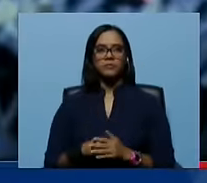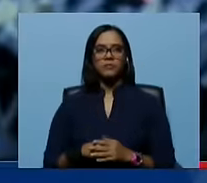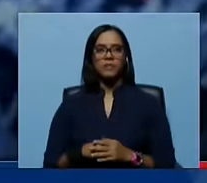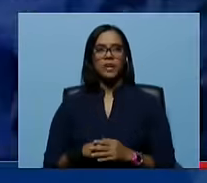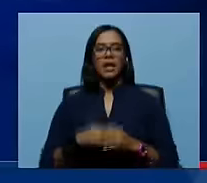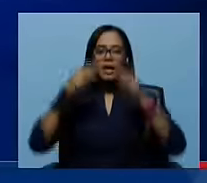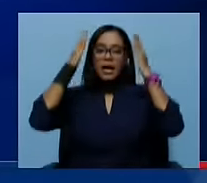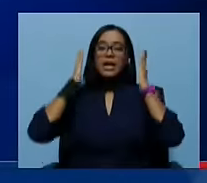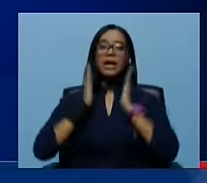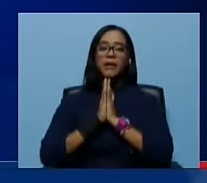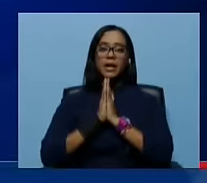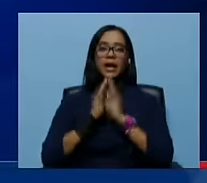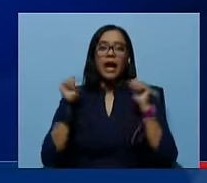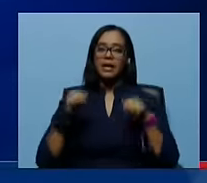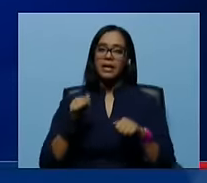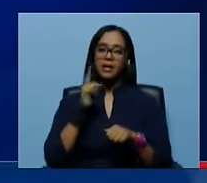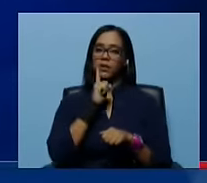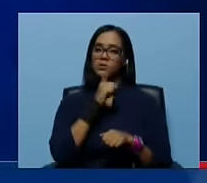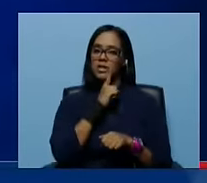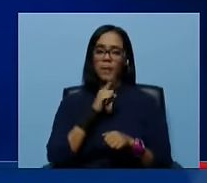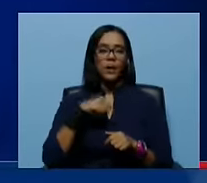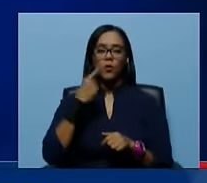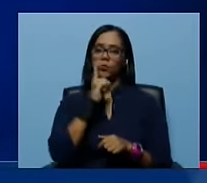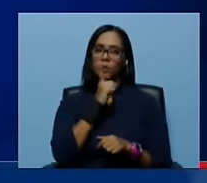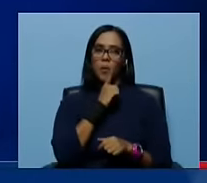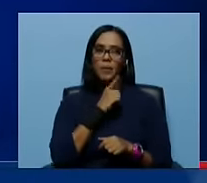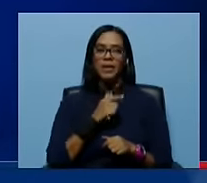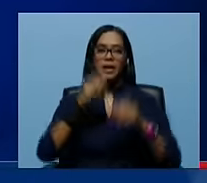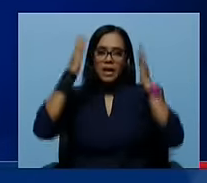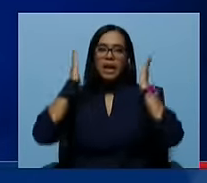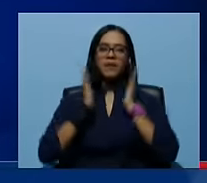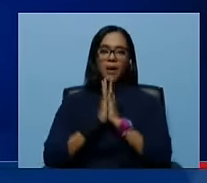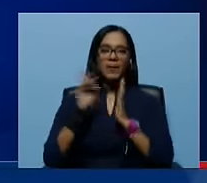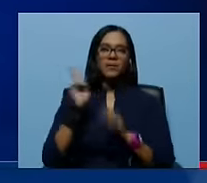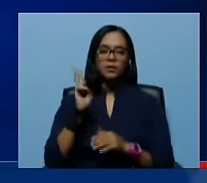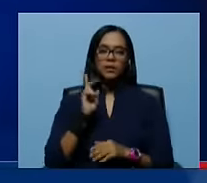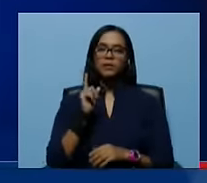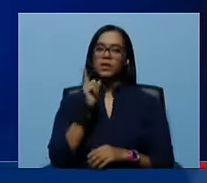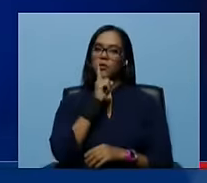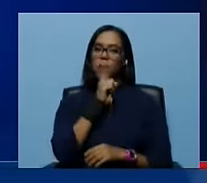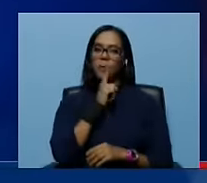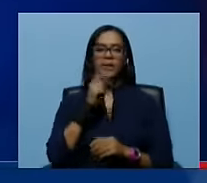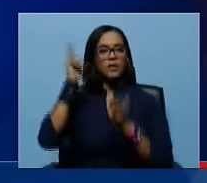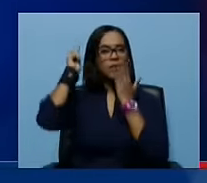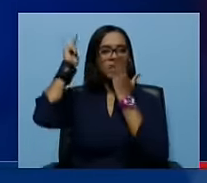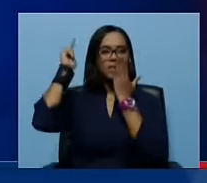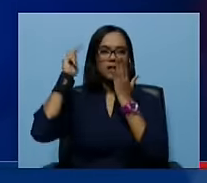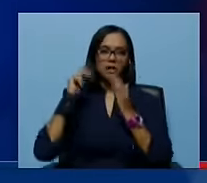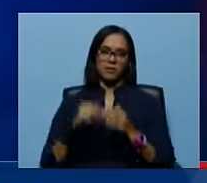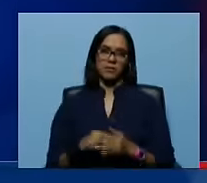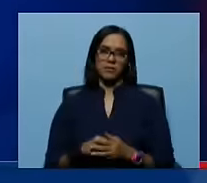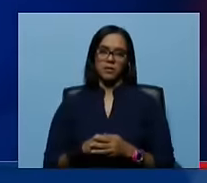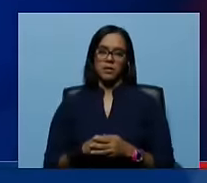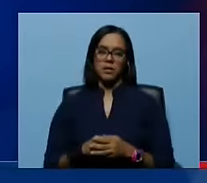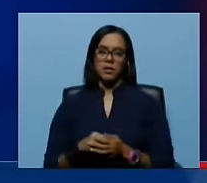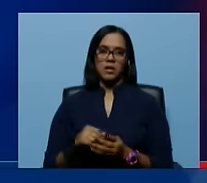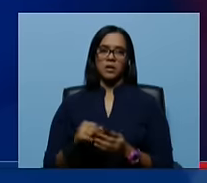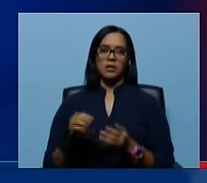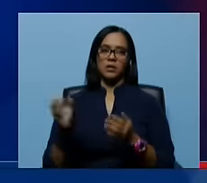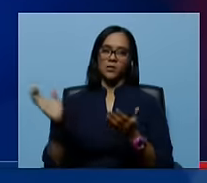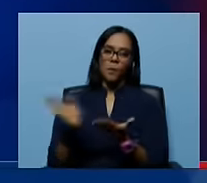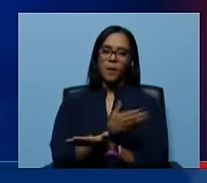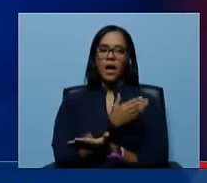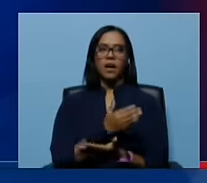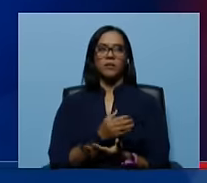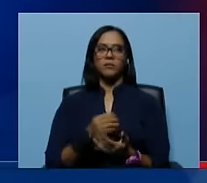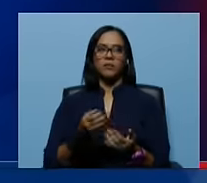Y la Virgen aquí no se llama con otro nombre, no. La Virgen en Venezuela tiene el nombre de un indio, de un gran cacique. Y tumbaron